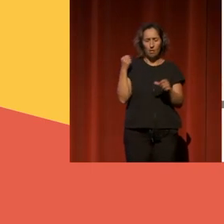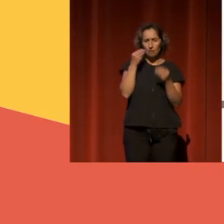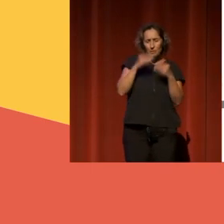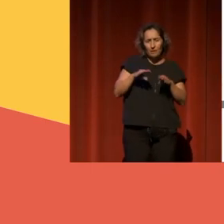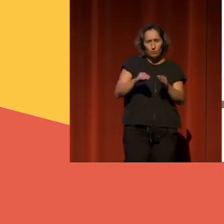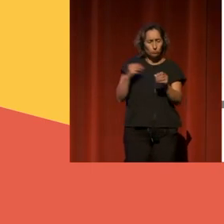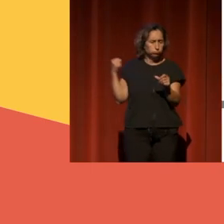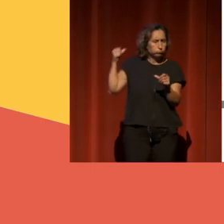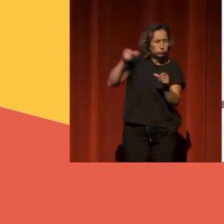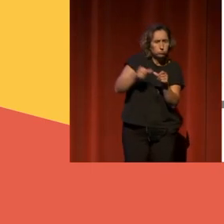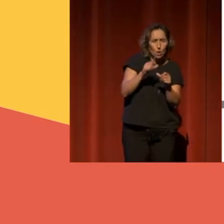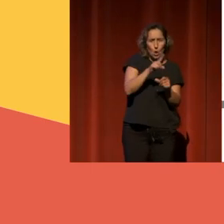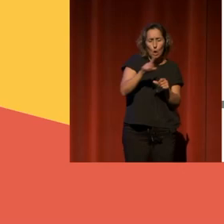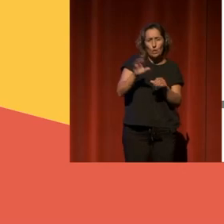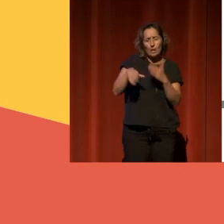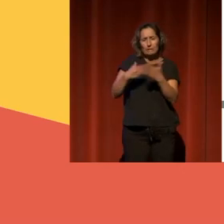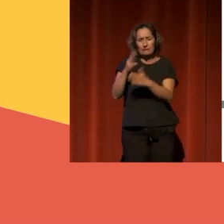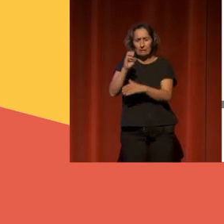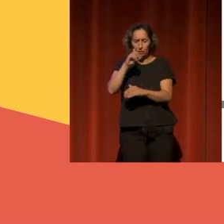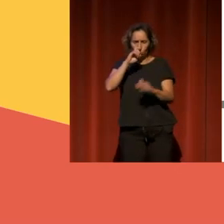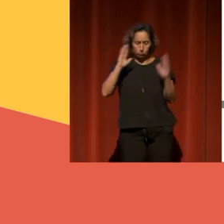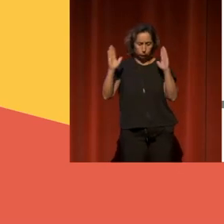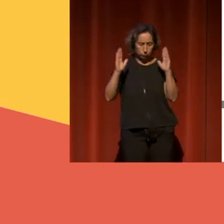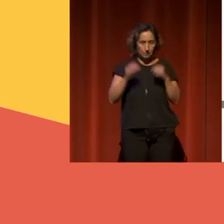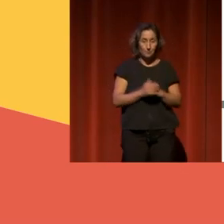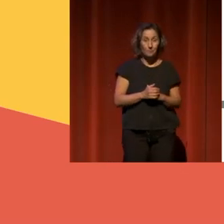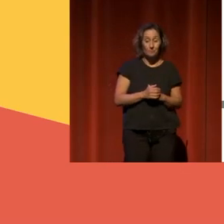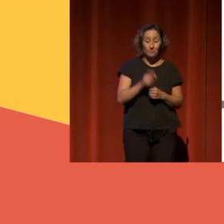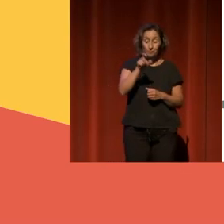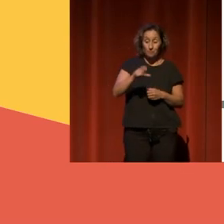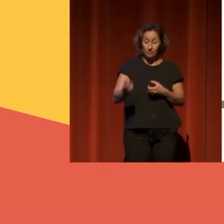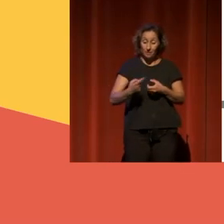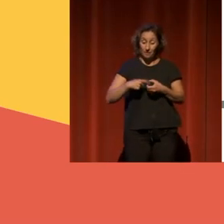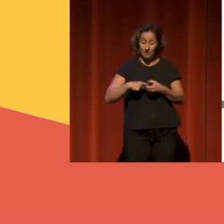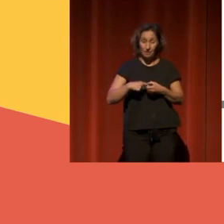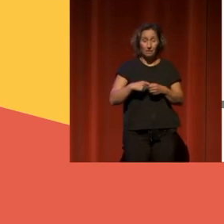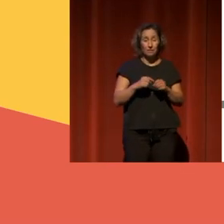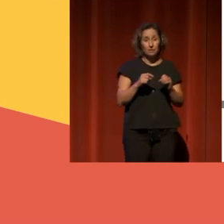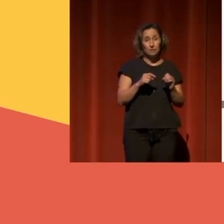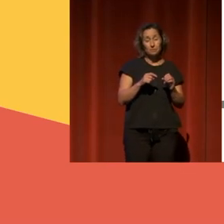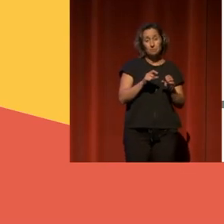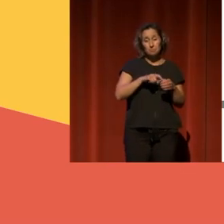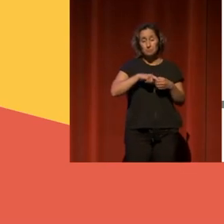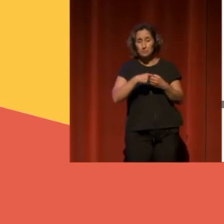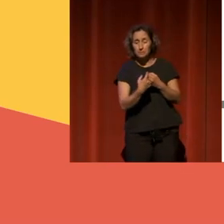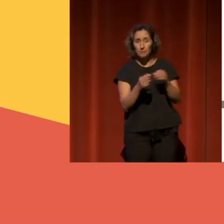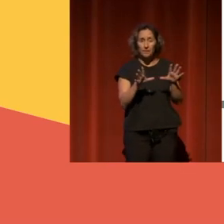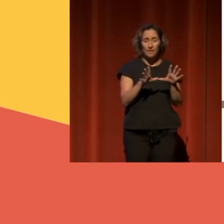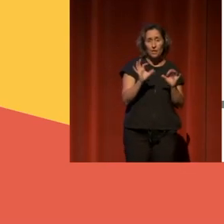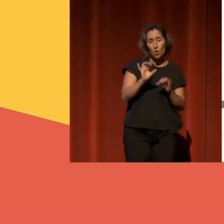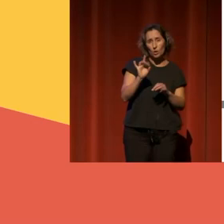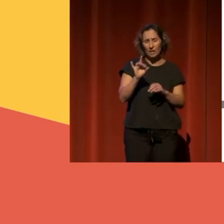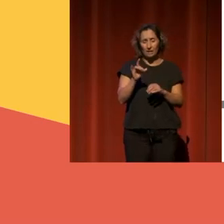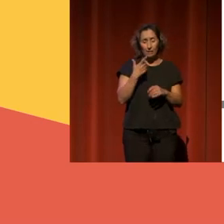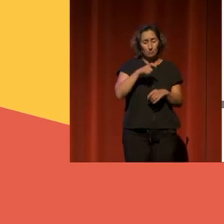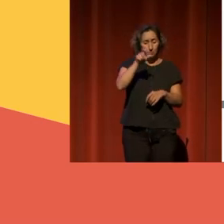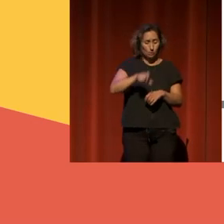trayectoria. Por último, los asistentes varían entre 10 y 15 personas, son de nacionalidad española